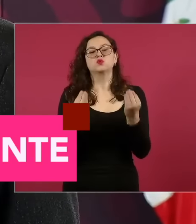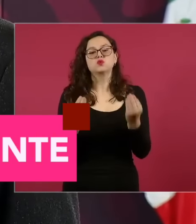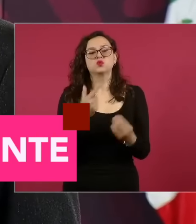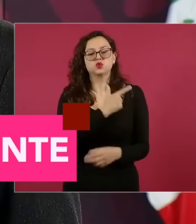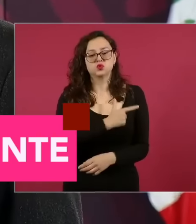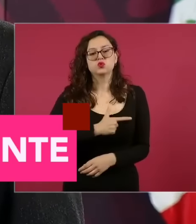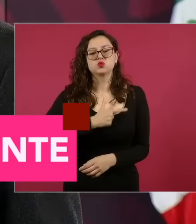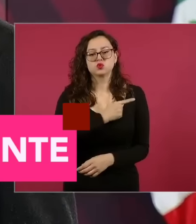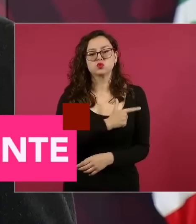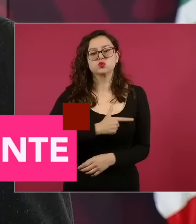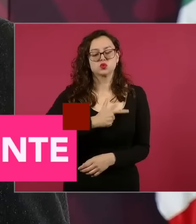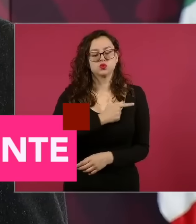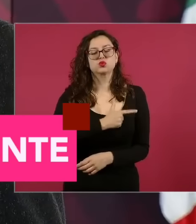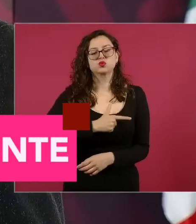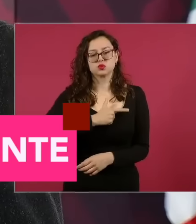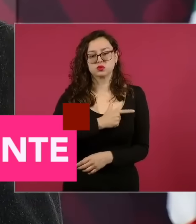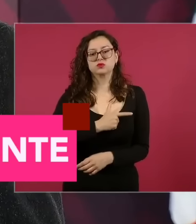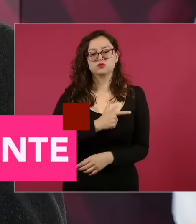continúe